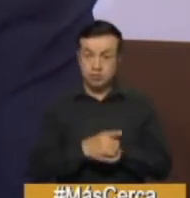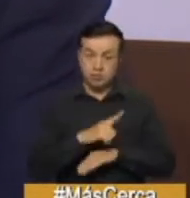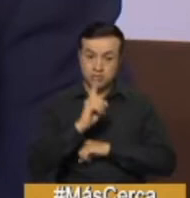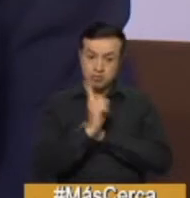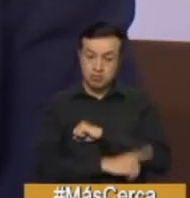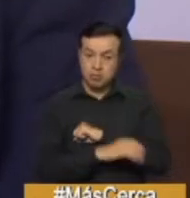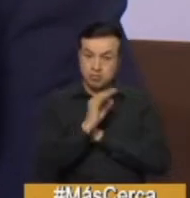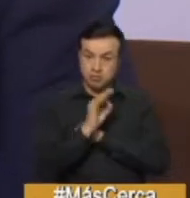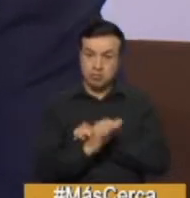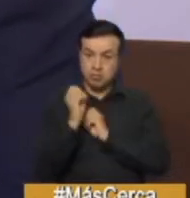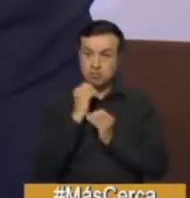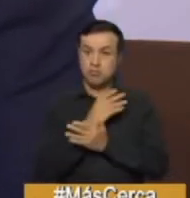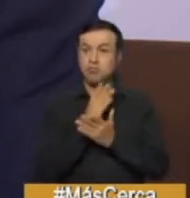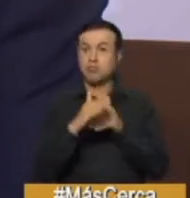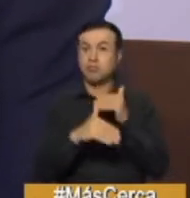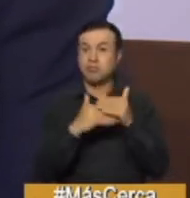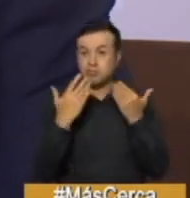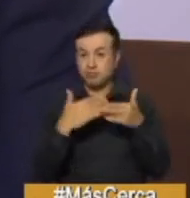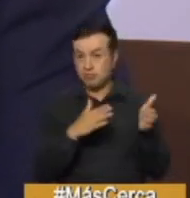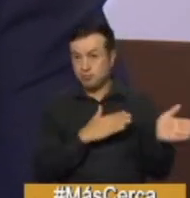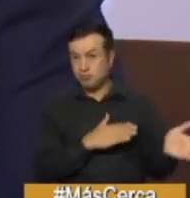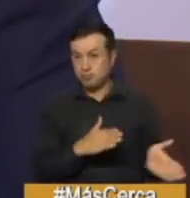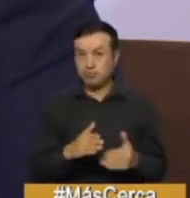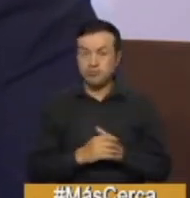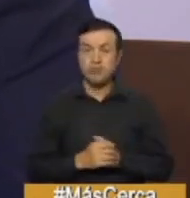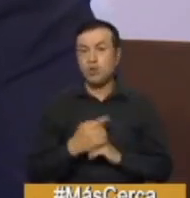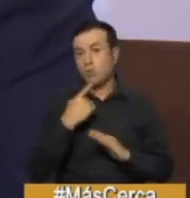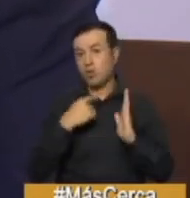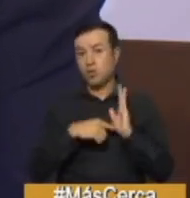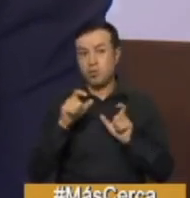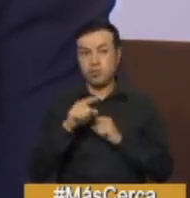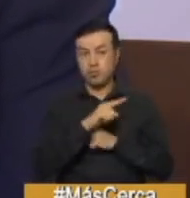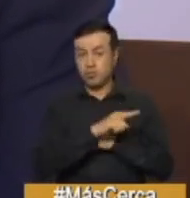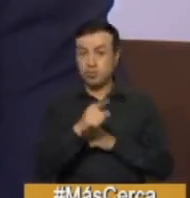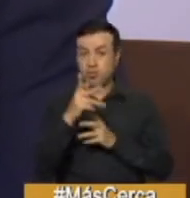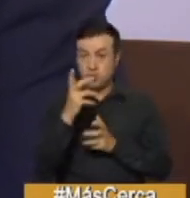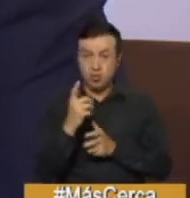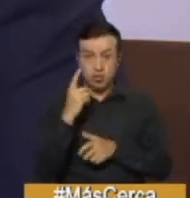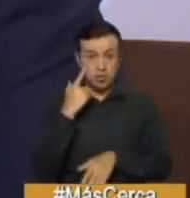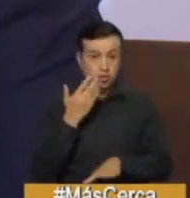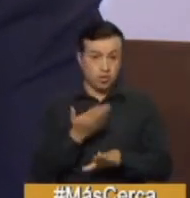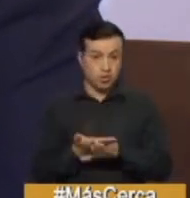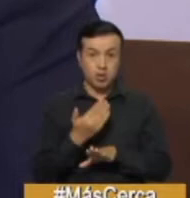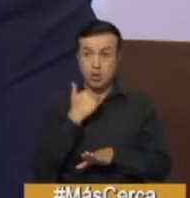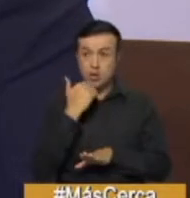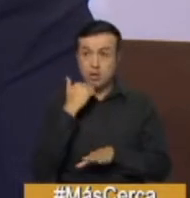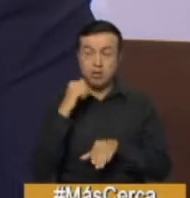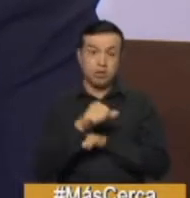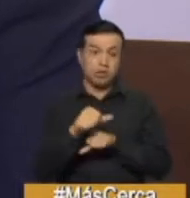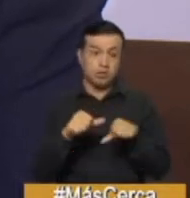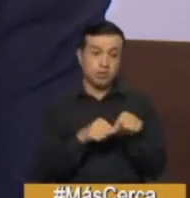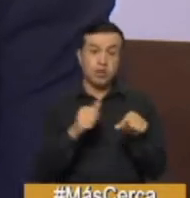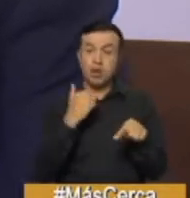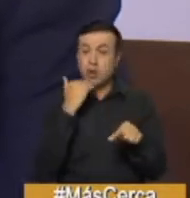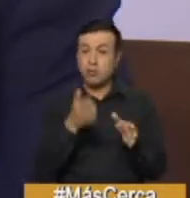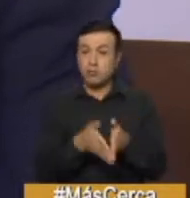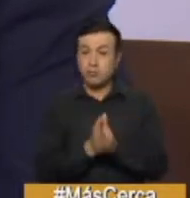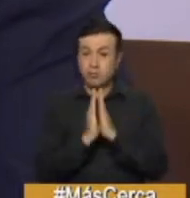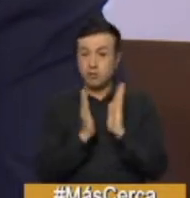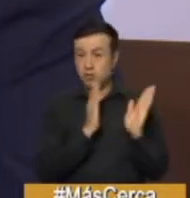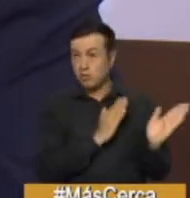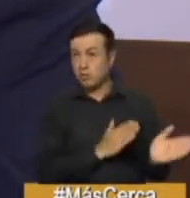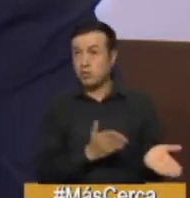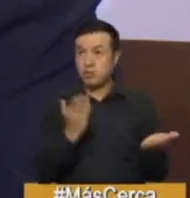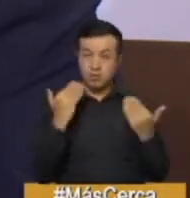atrás de una resolución posterior a la audiencia en el caso de que las personas quieran presentar una asesoría o soliciten una